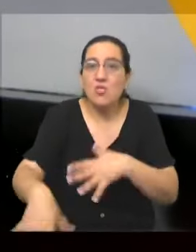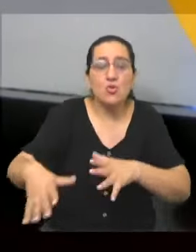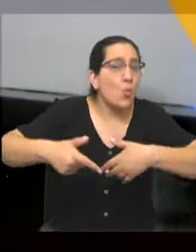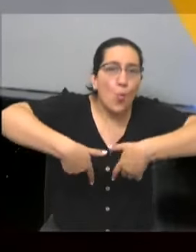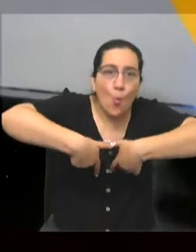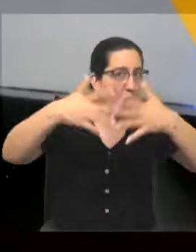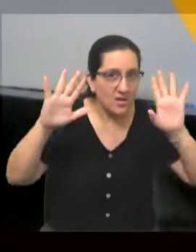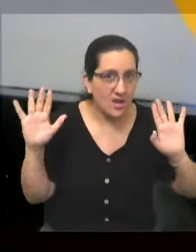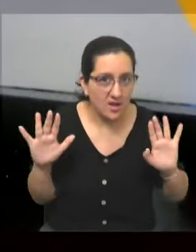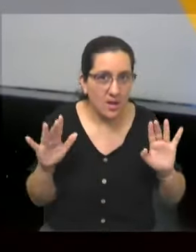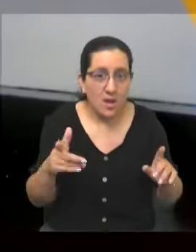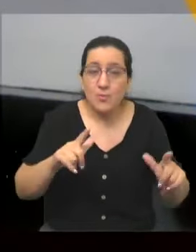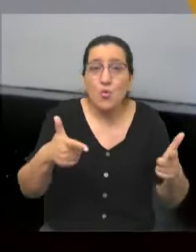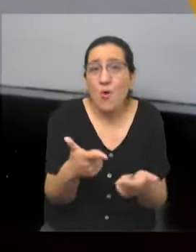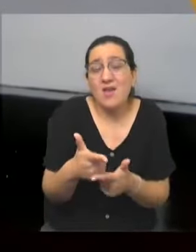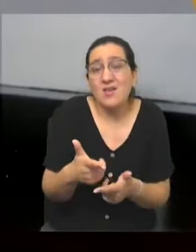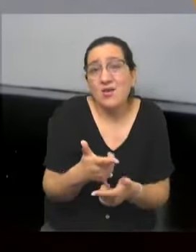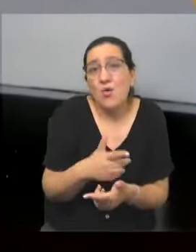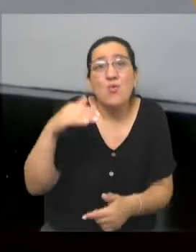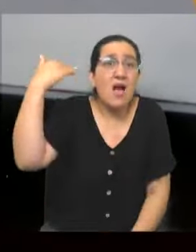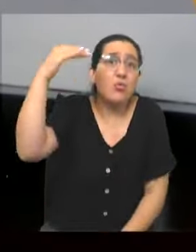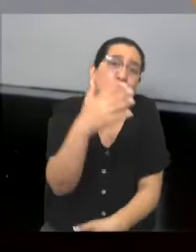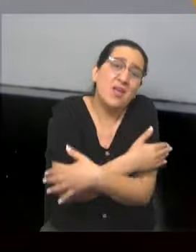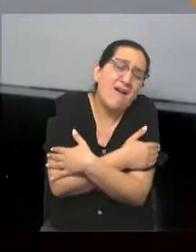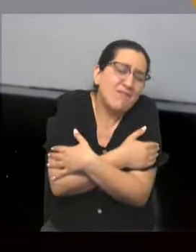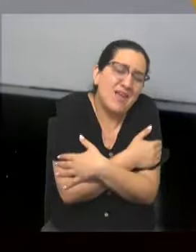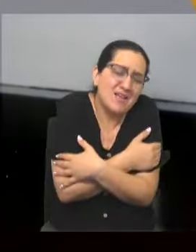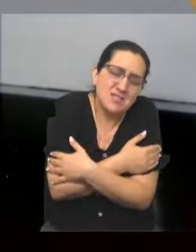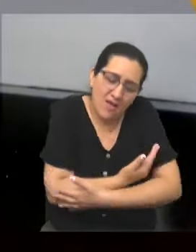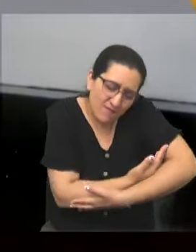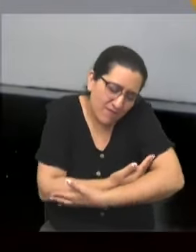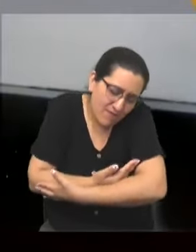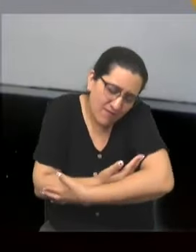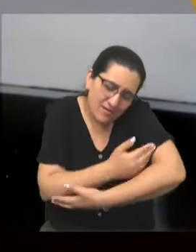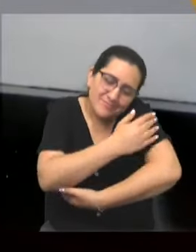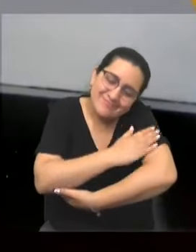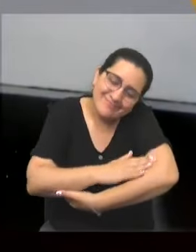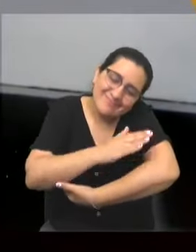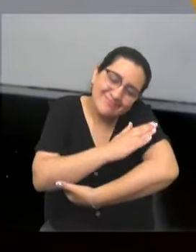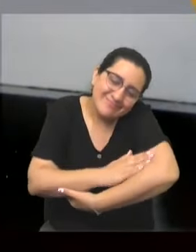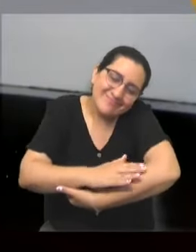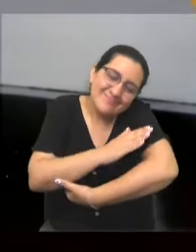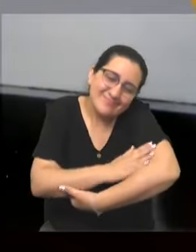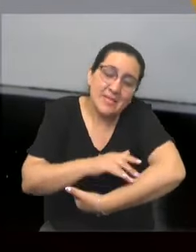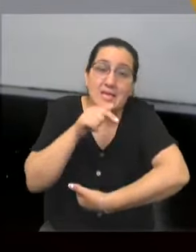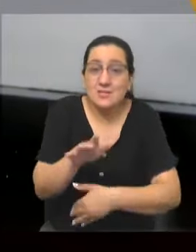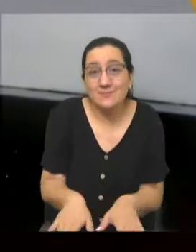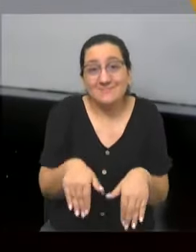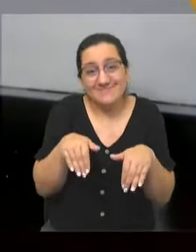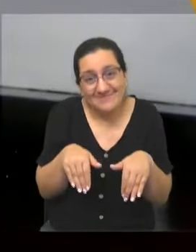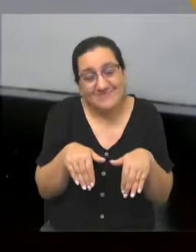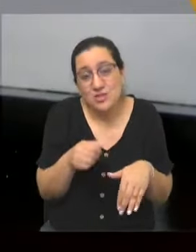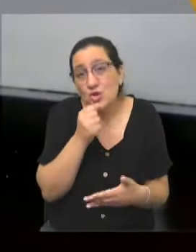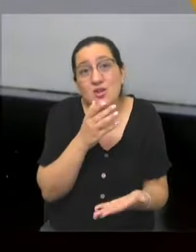sea, pero no tienen a ese adulto que tendría que estar abrazándolos y recibiéndolos en este mundo, y estos canguros